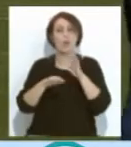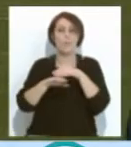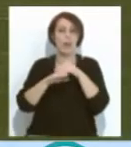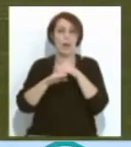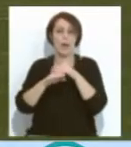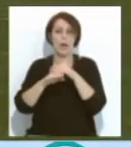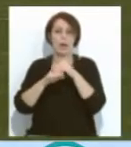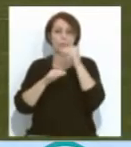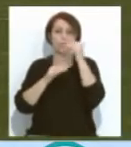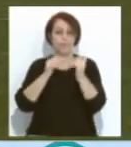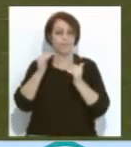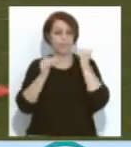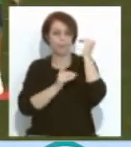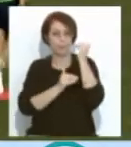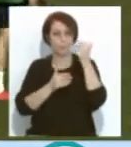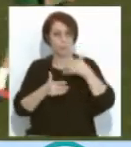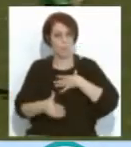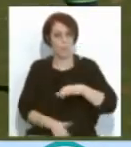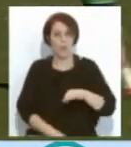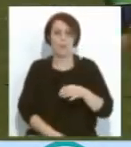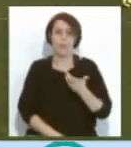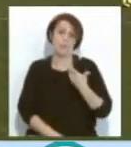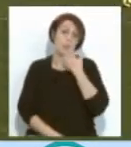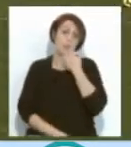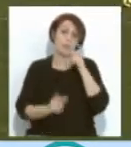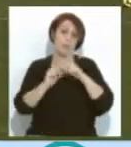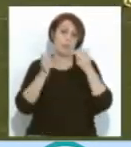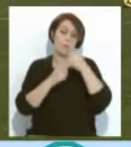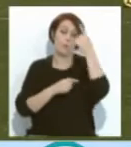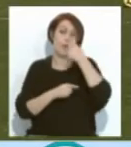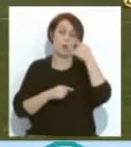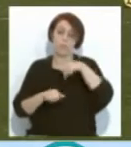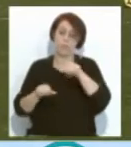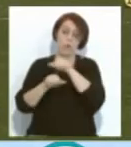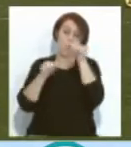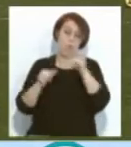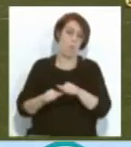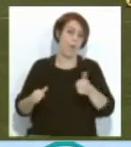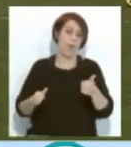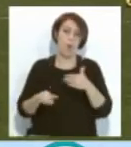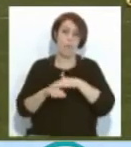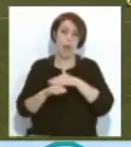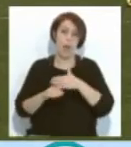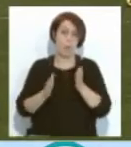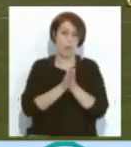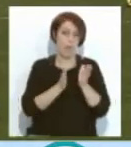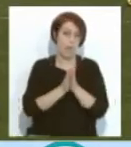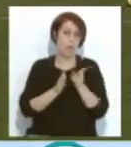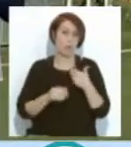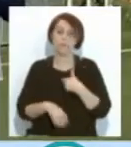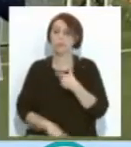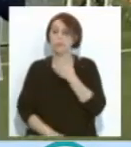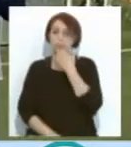subir de escalafón, en este caso de subir al primer equipo. Eran un ejemplo los dos para sus compañeros, era un ejemplo